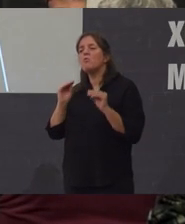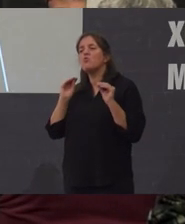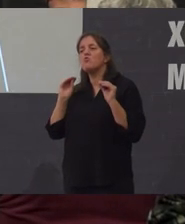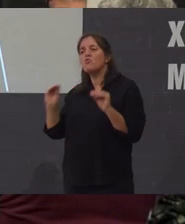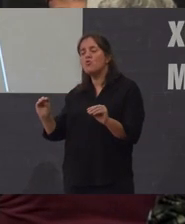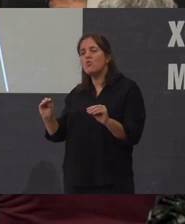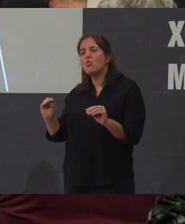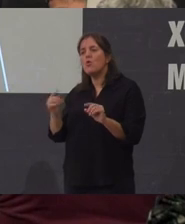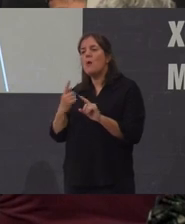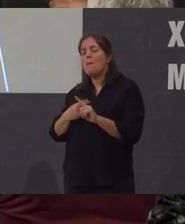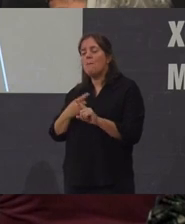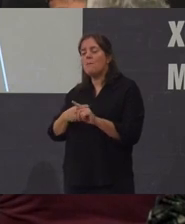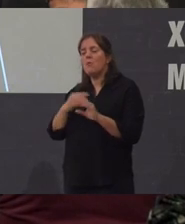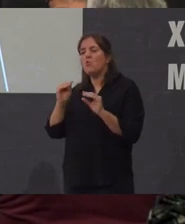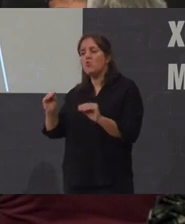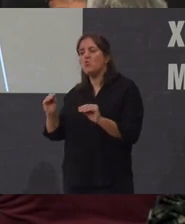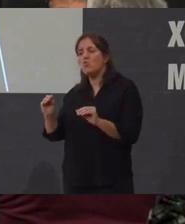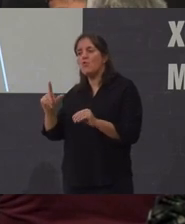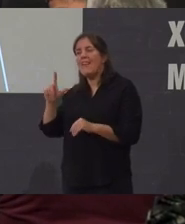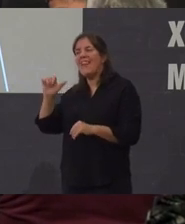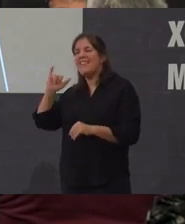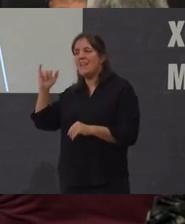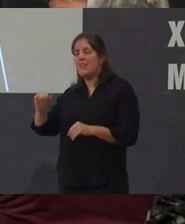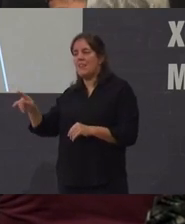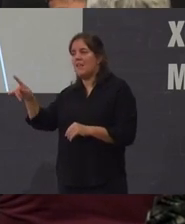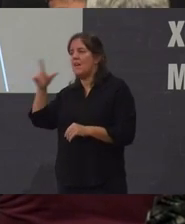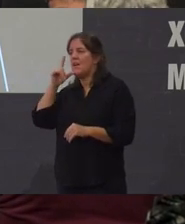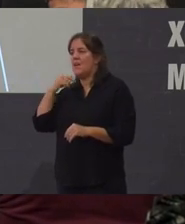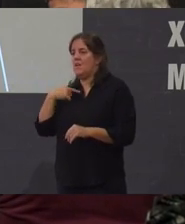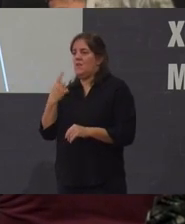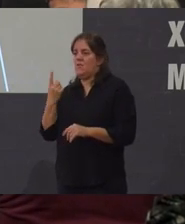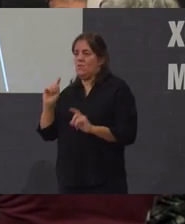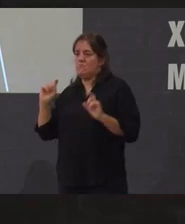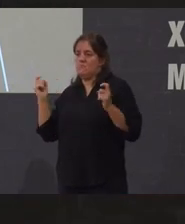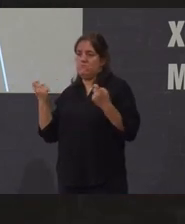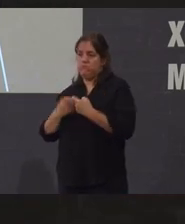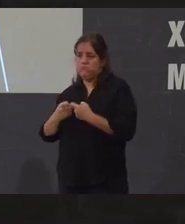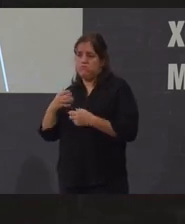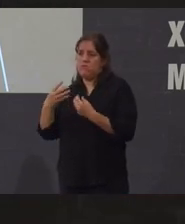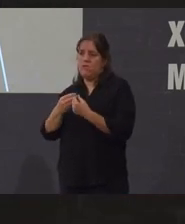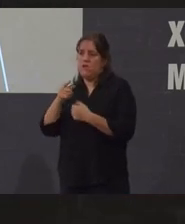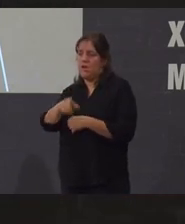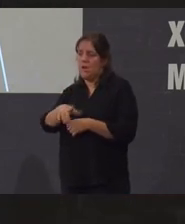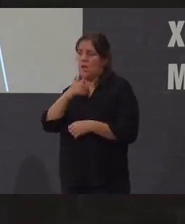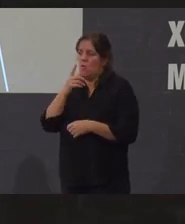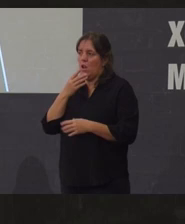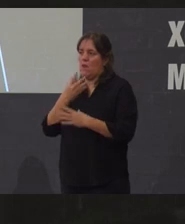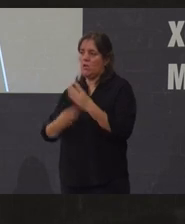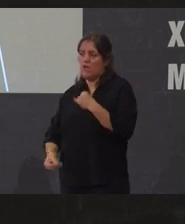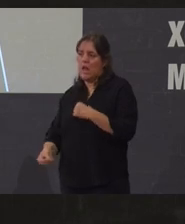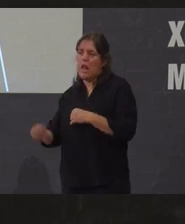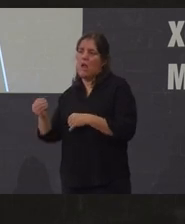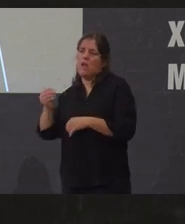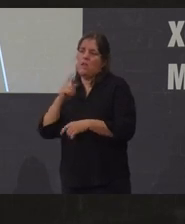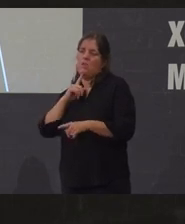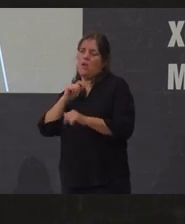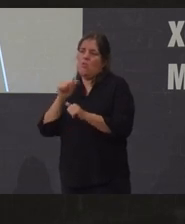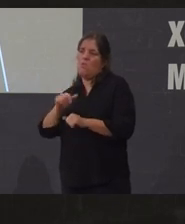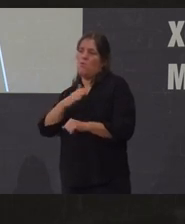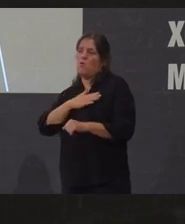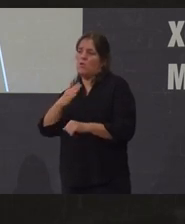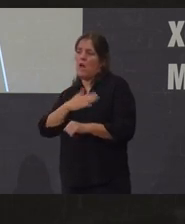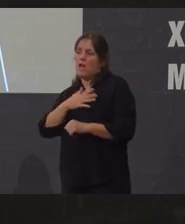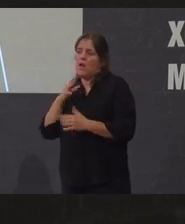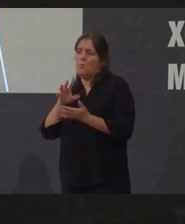moi enfadado con ela e lle sacou un libro dicindo que abortara voluntariamente nunha clínica e